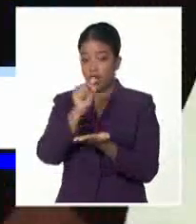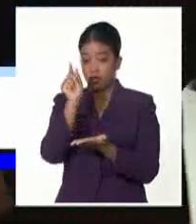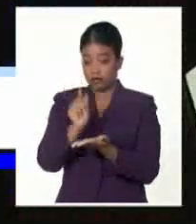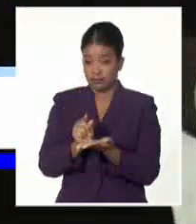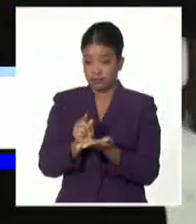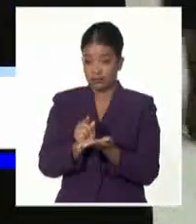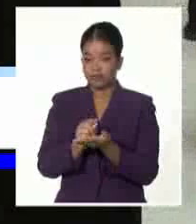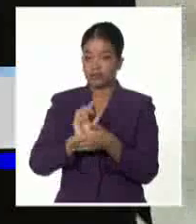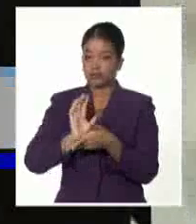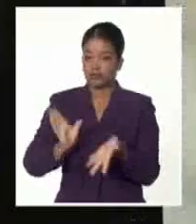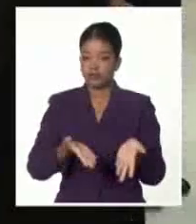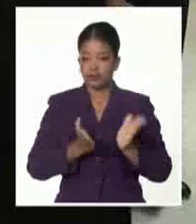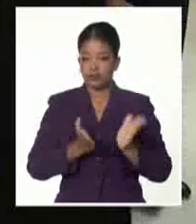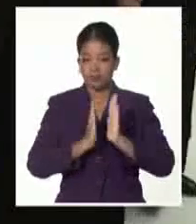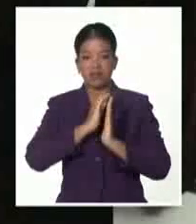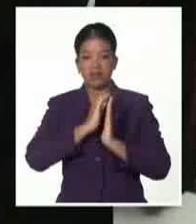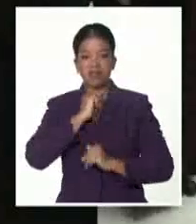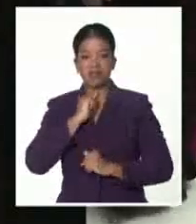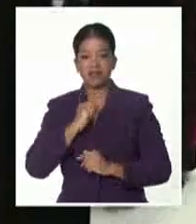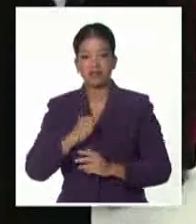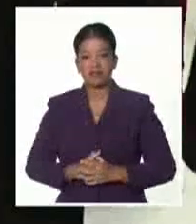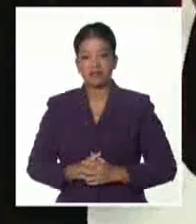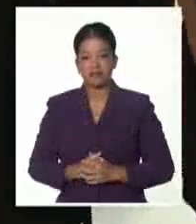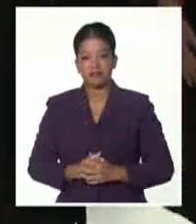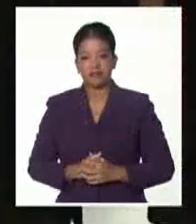mandatario cubano.